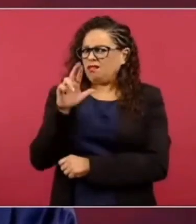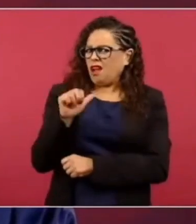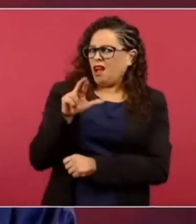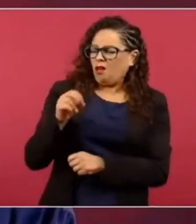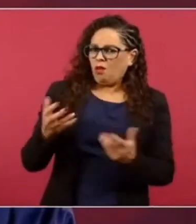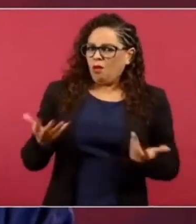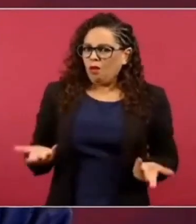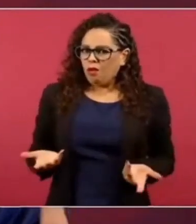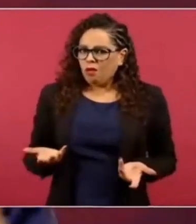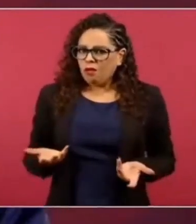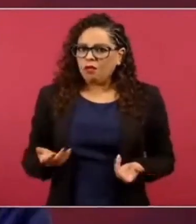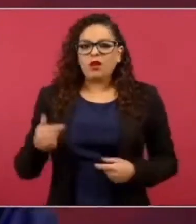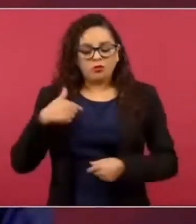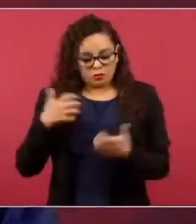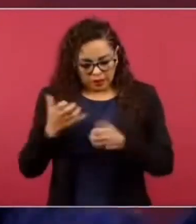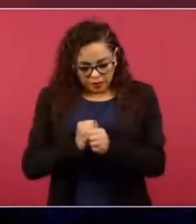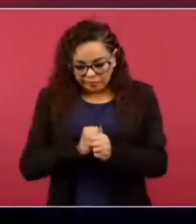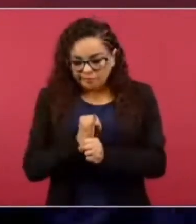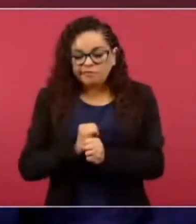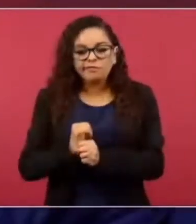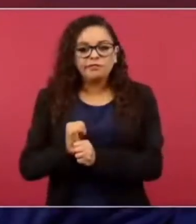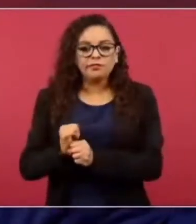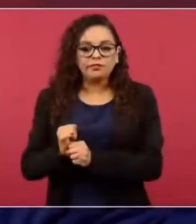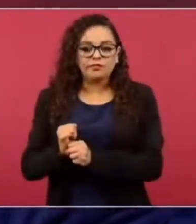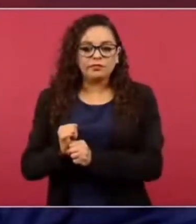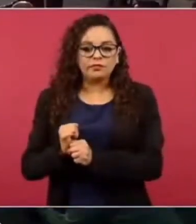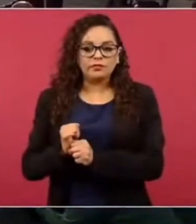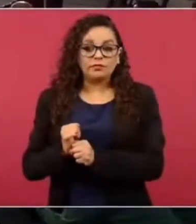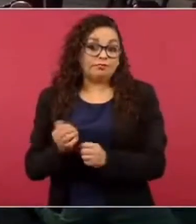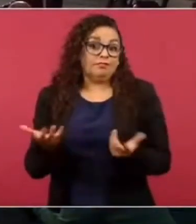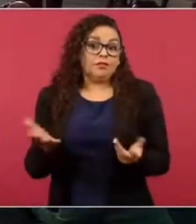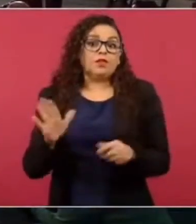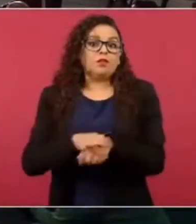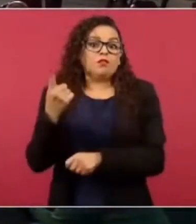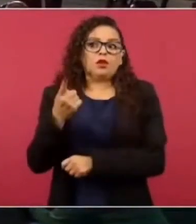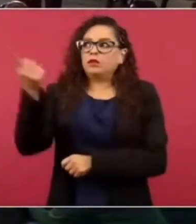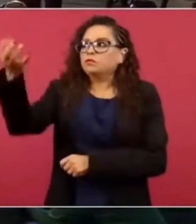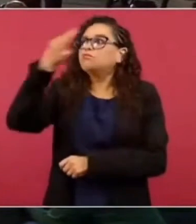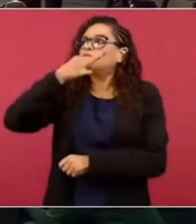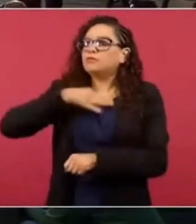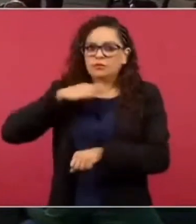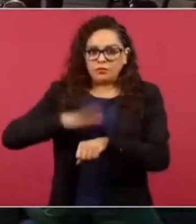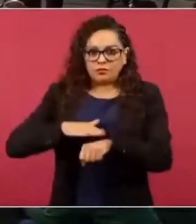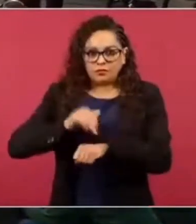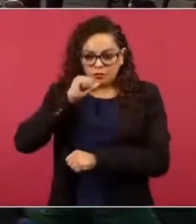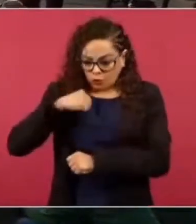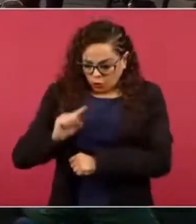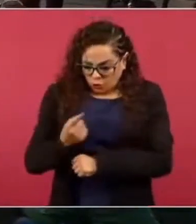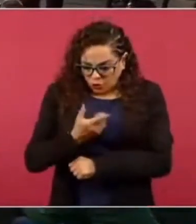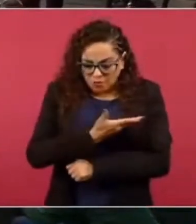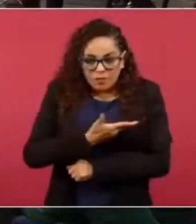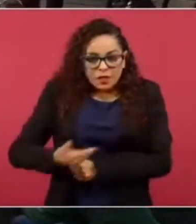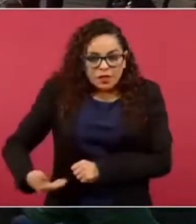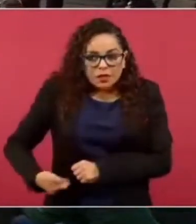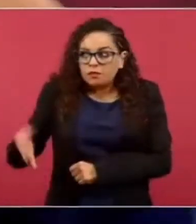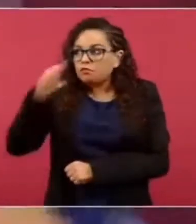Y bueno, empezando porque no lo sabía el presidente, quién lo armó, pero